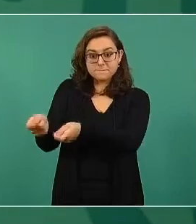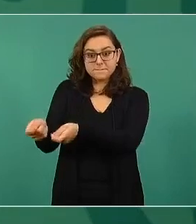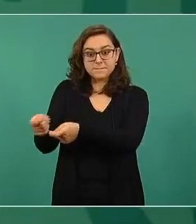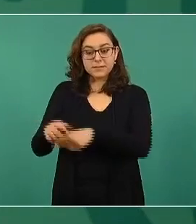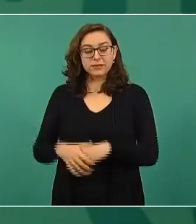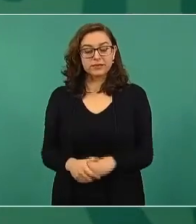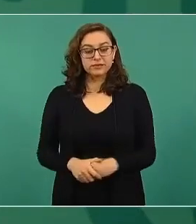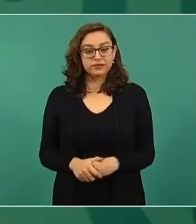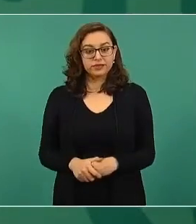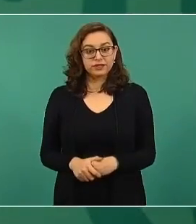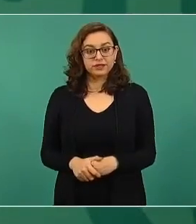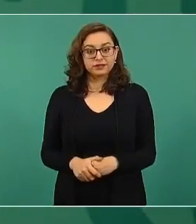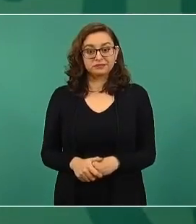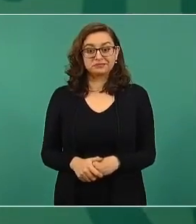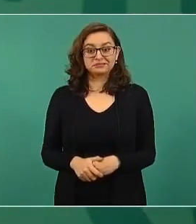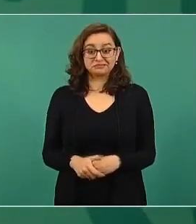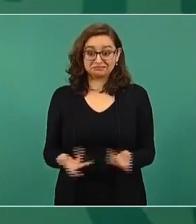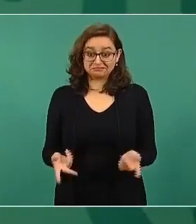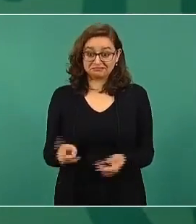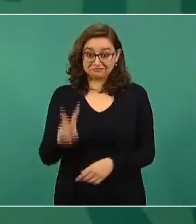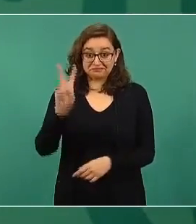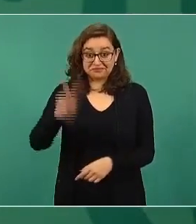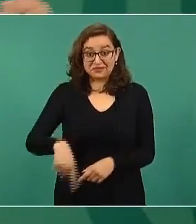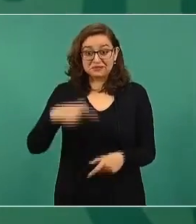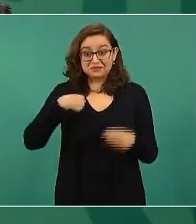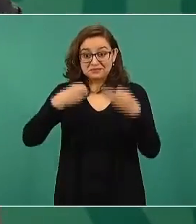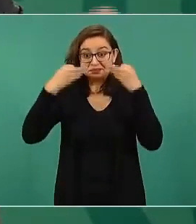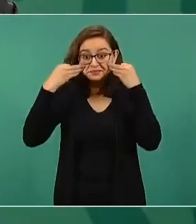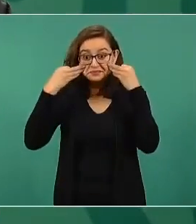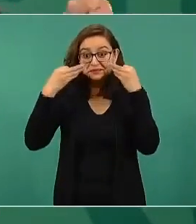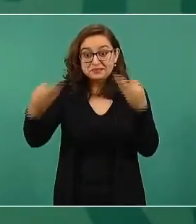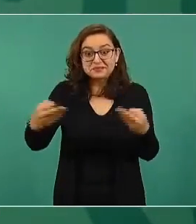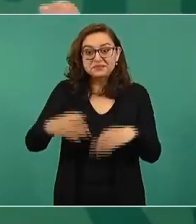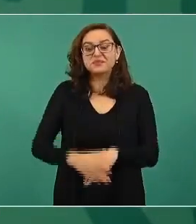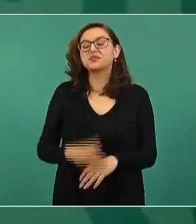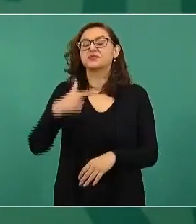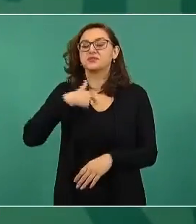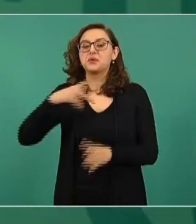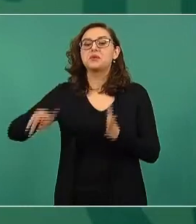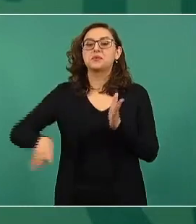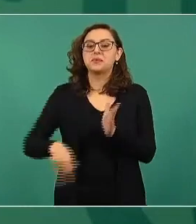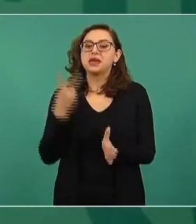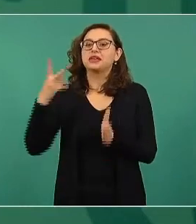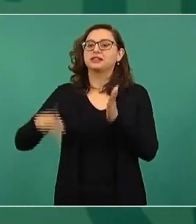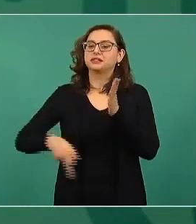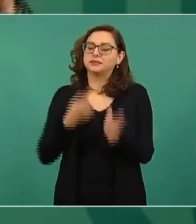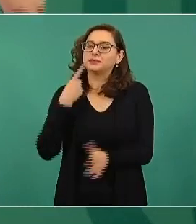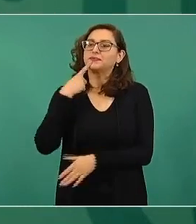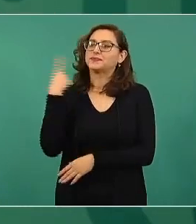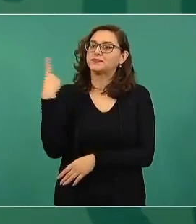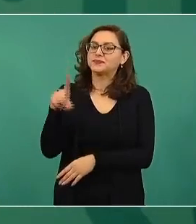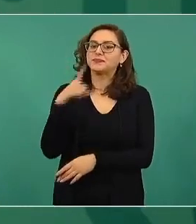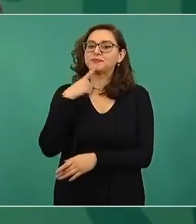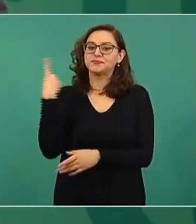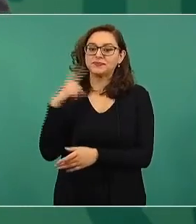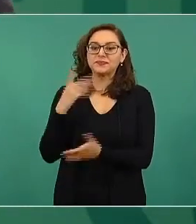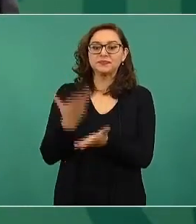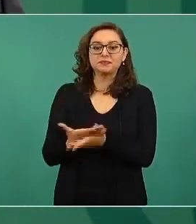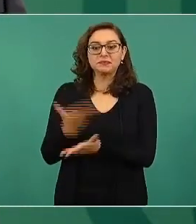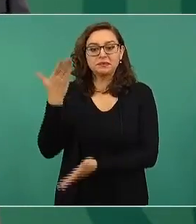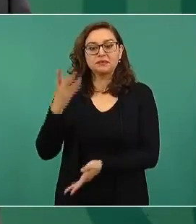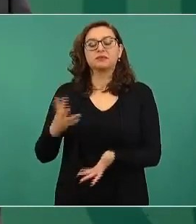Y ahora sí que me consta, ya iba yo a presentar ahí mis denuncias cuando nos hicieron